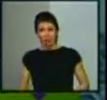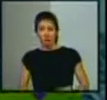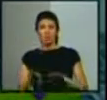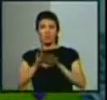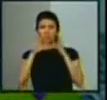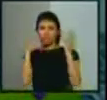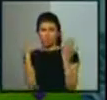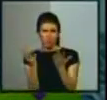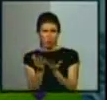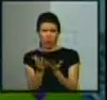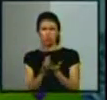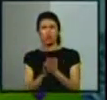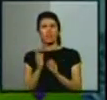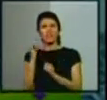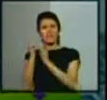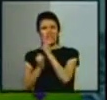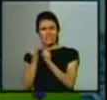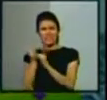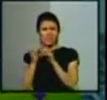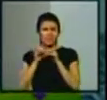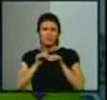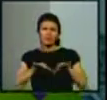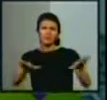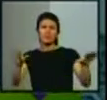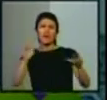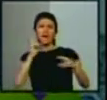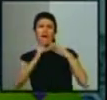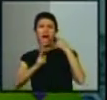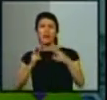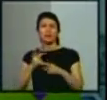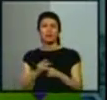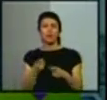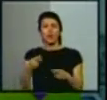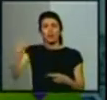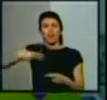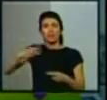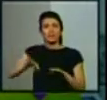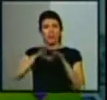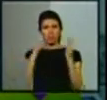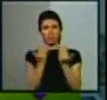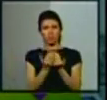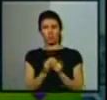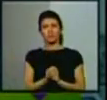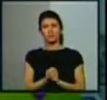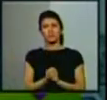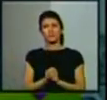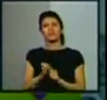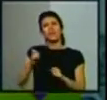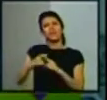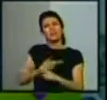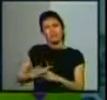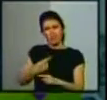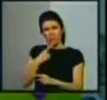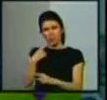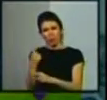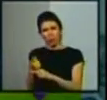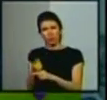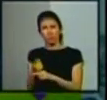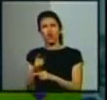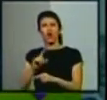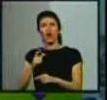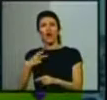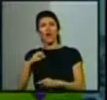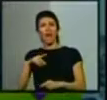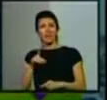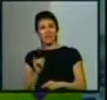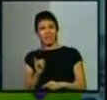y siguen reaccionando ante este fallecimiento que es la noticia el mundo. Expresidente, me decía usted que junto con Gandhi son las dos grandes